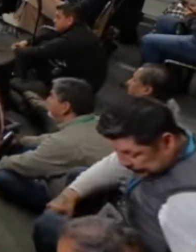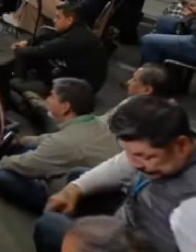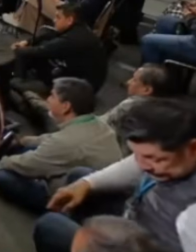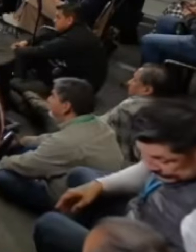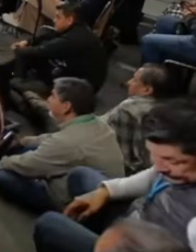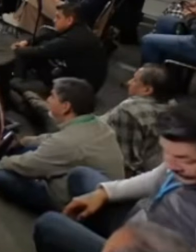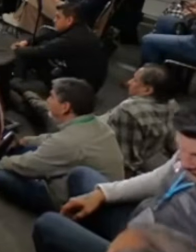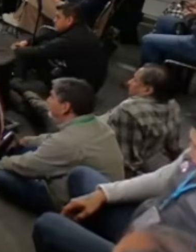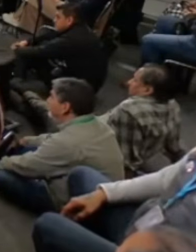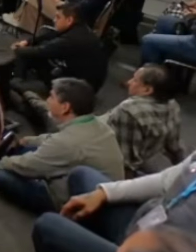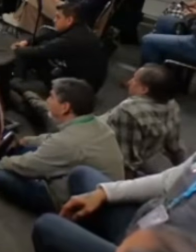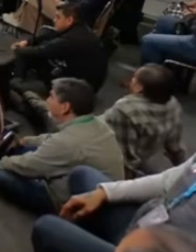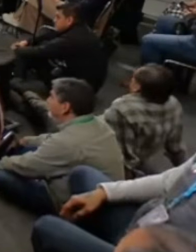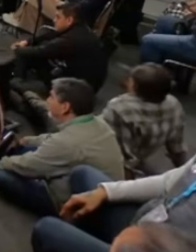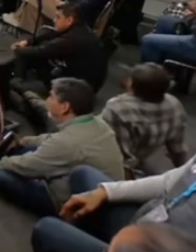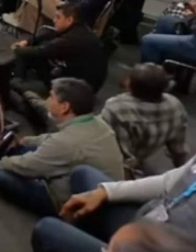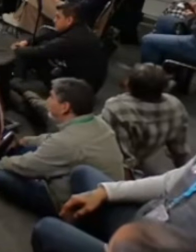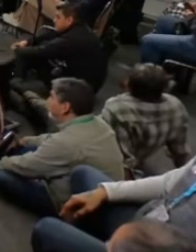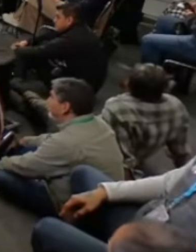debate nacional,